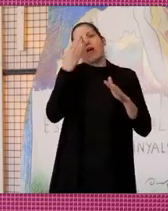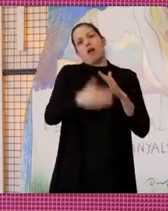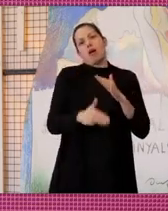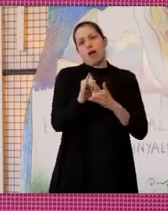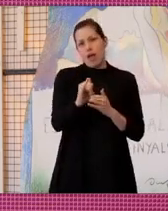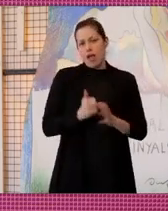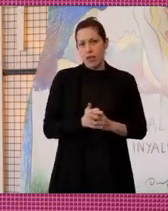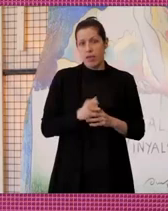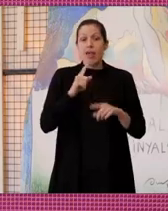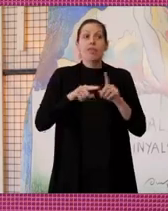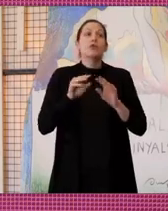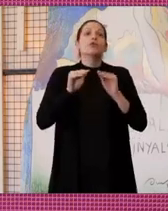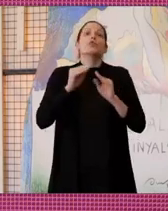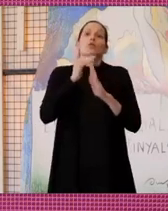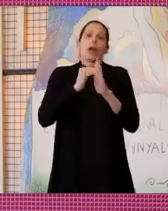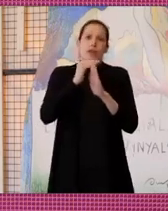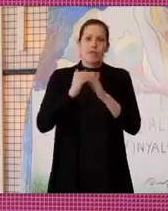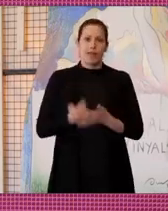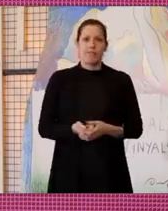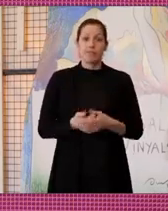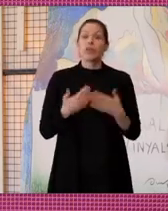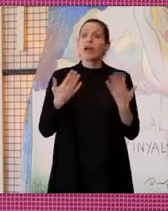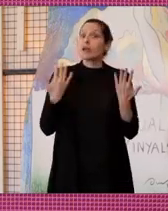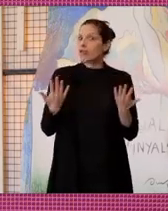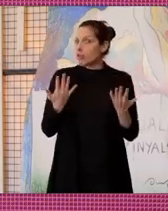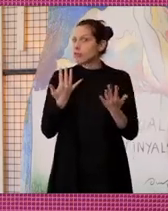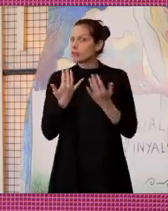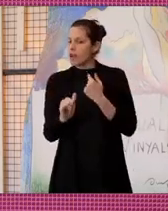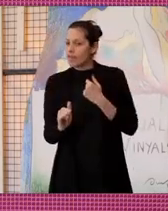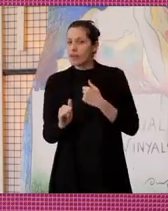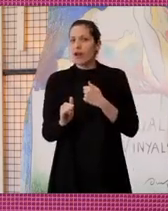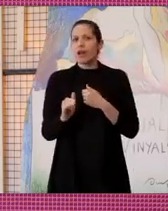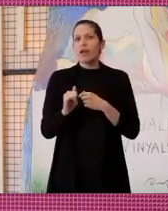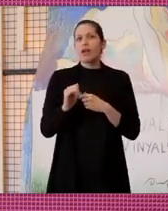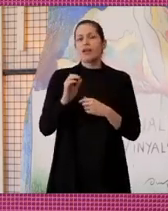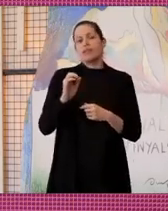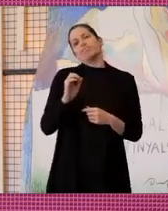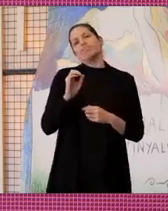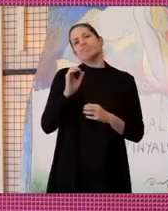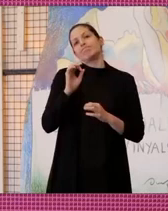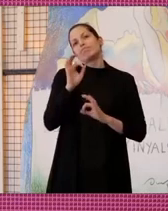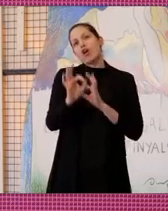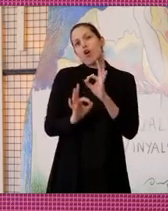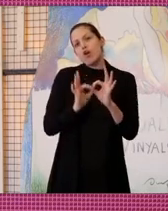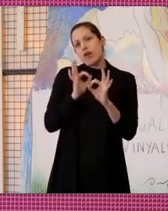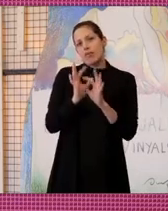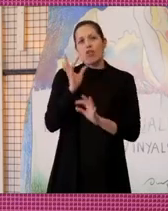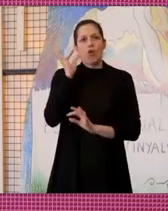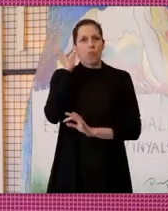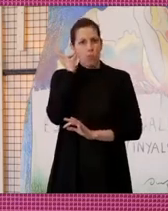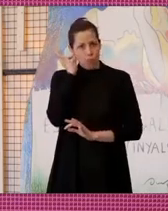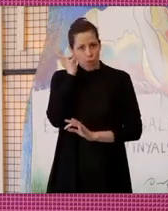eres de un nivel Y entonces conseguimos Elevar el nivel del organismo para las mujeres y se creó o no mujeres